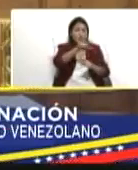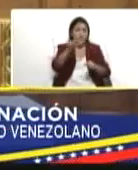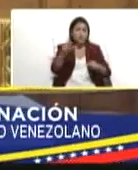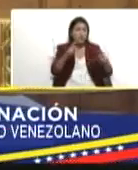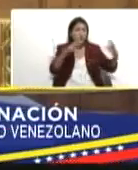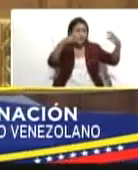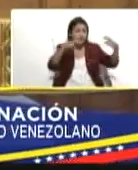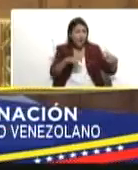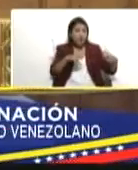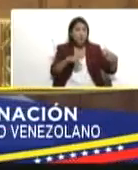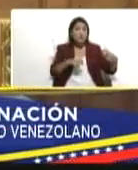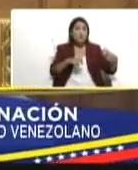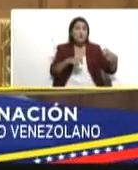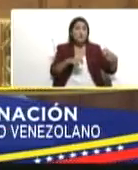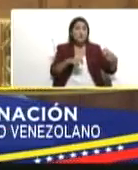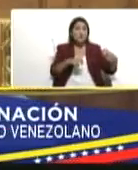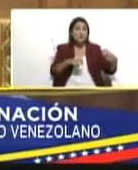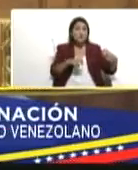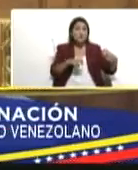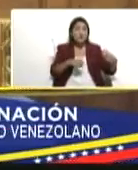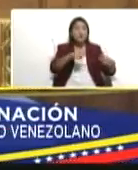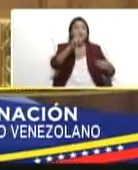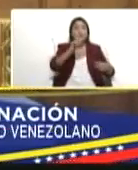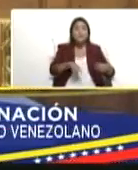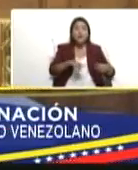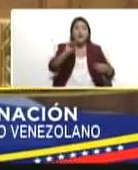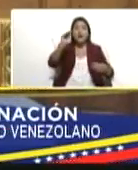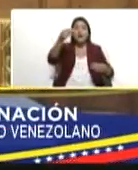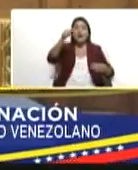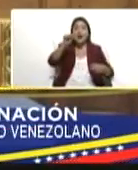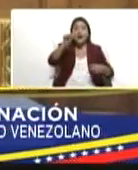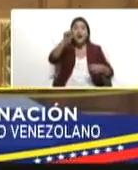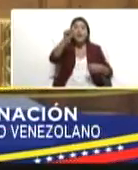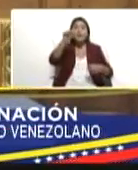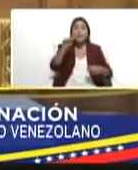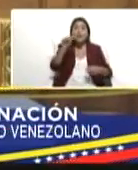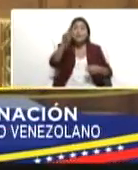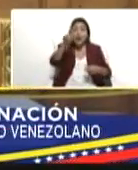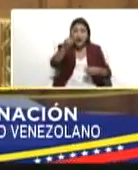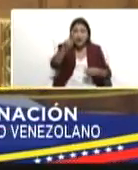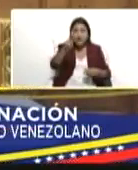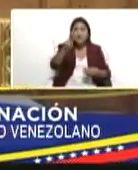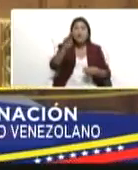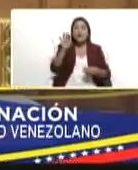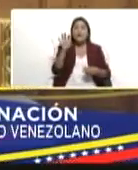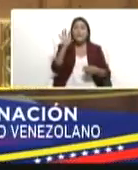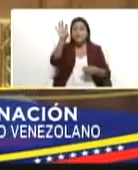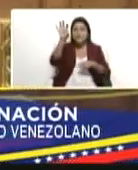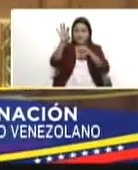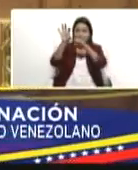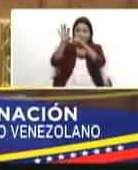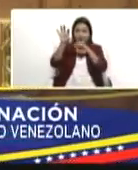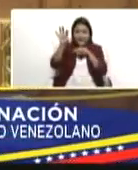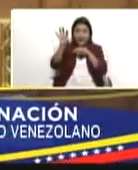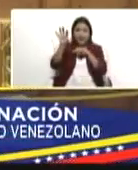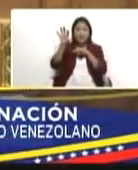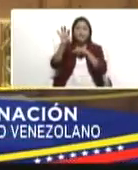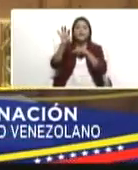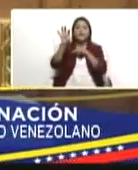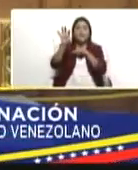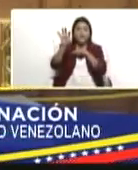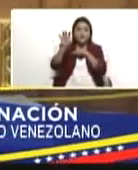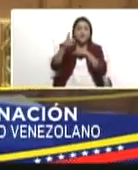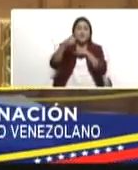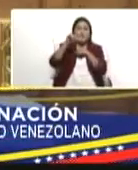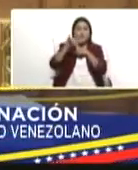y a catar al Estado de Qatar a los negociadores facilitadores del estado de Qatar que puso elemir de Qatar mi hermano